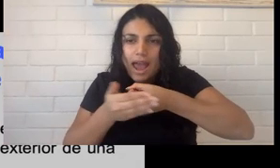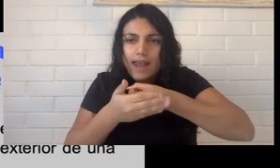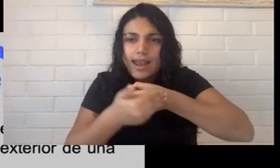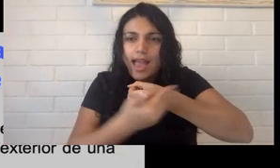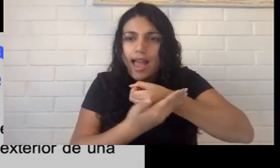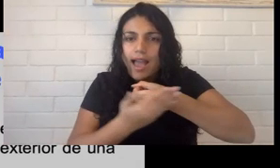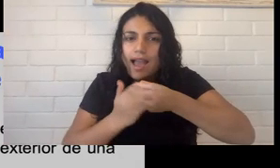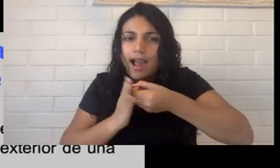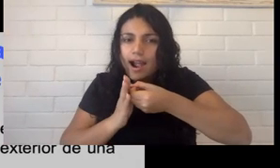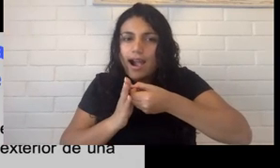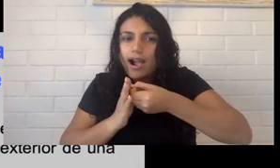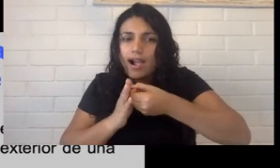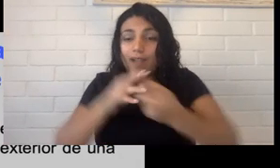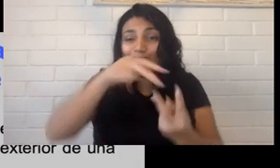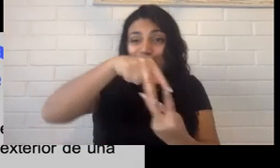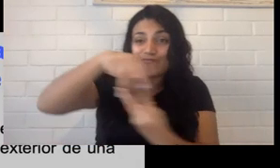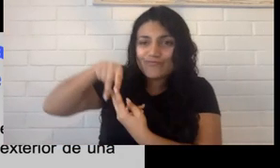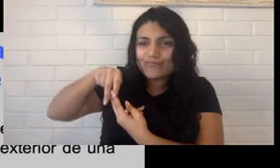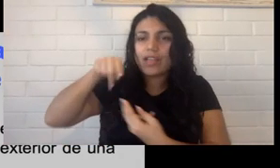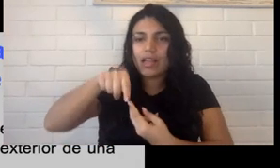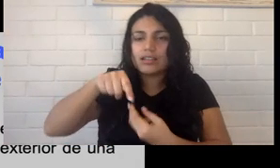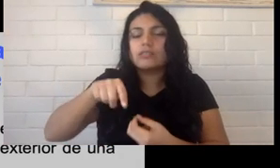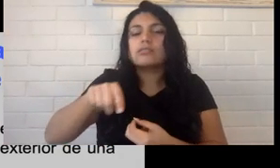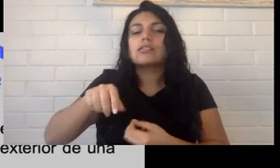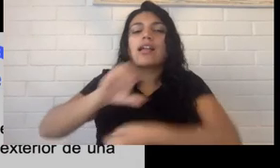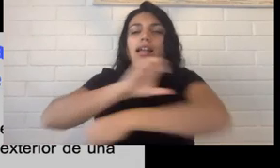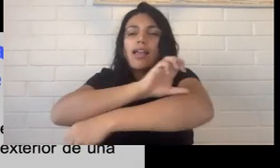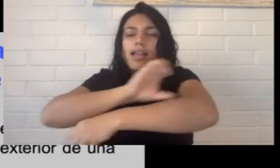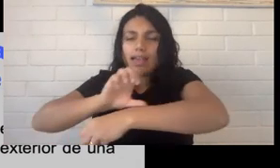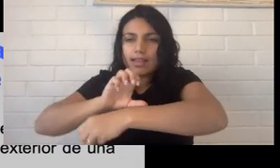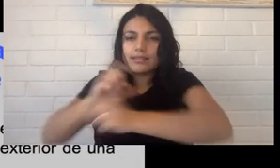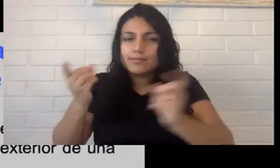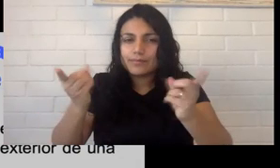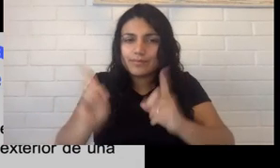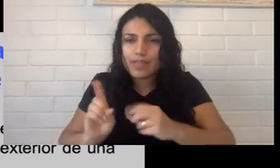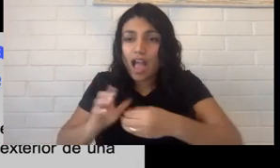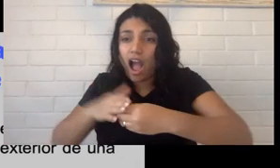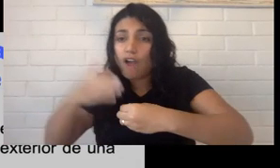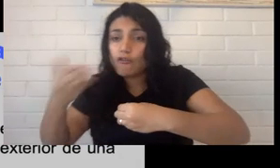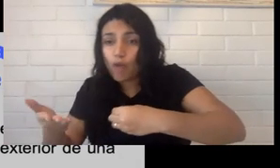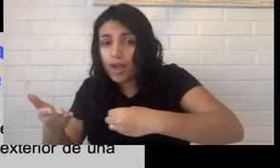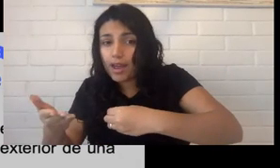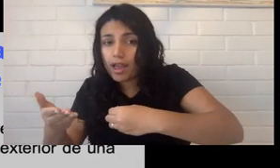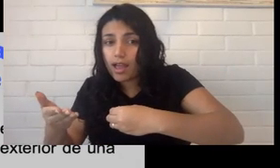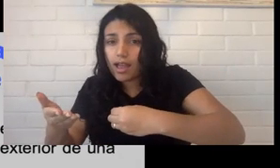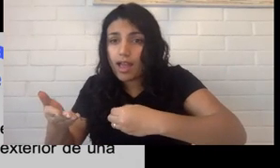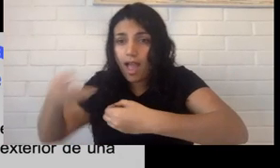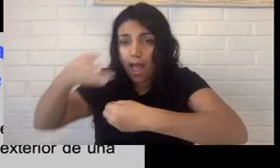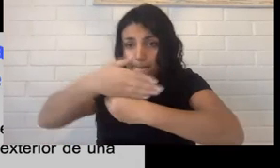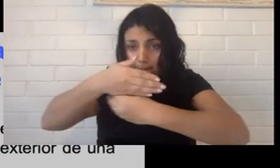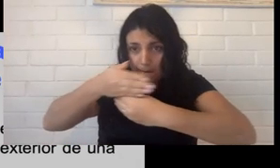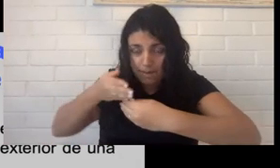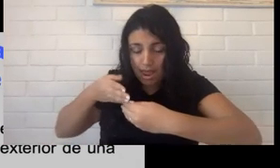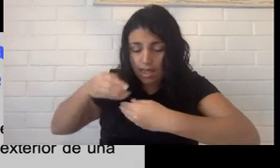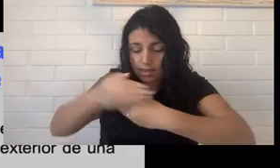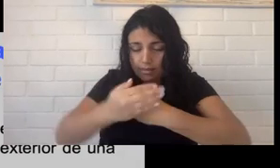diferencia en energía eléctrica entre el medio extracelular, la membrana, el interior de ella, y